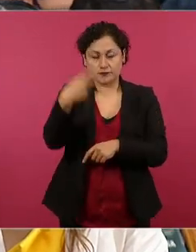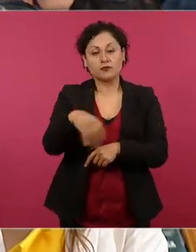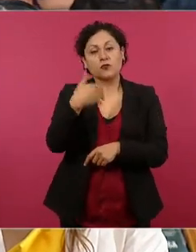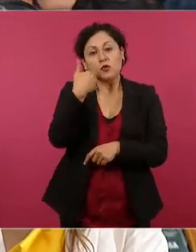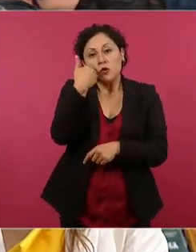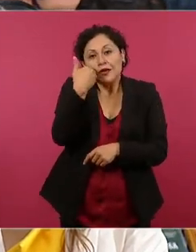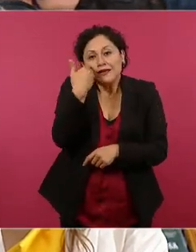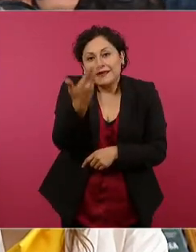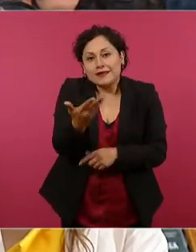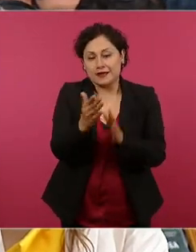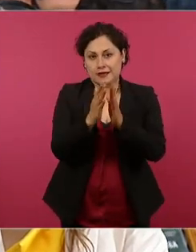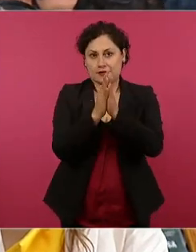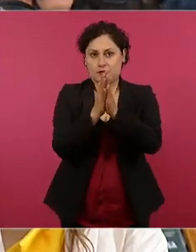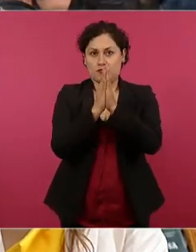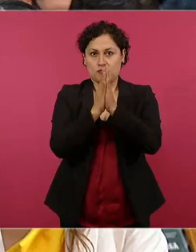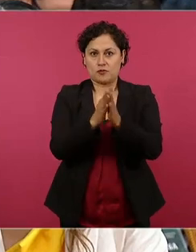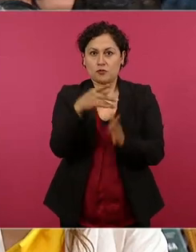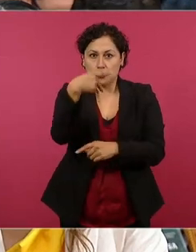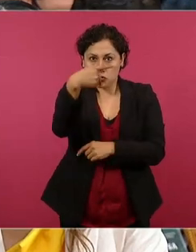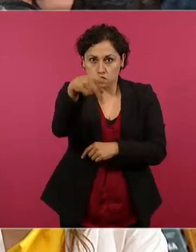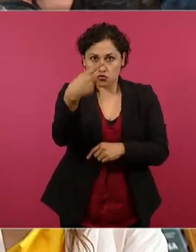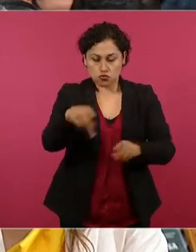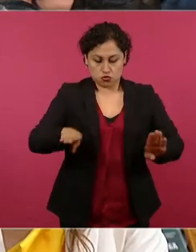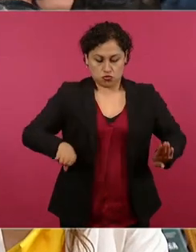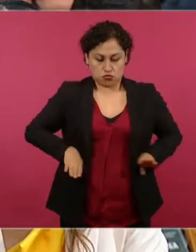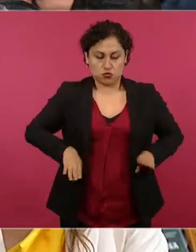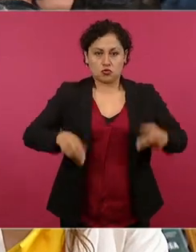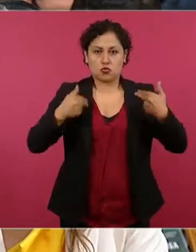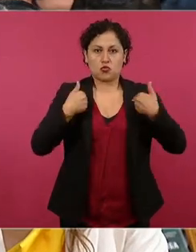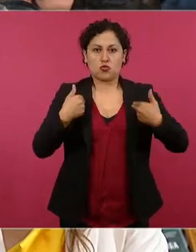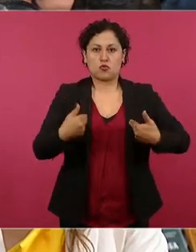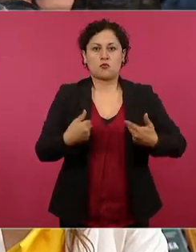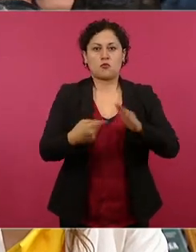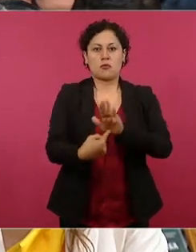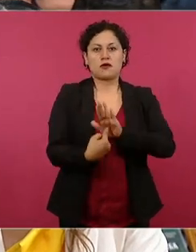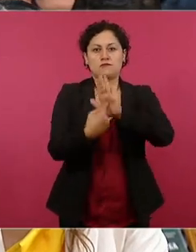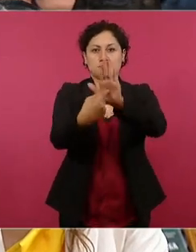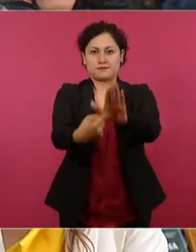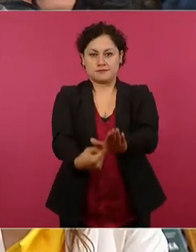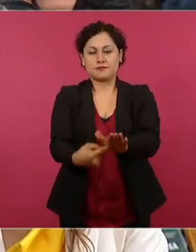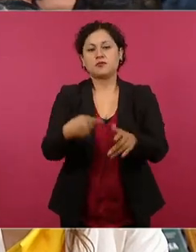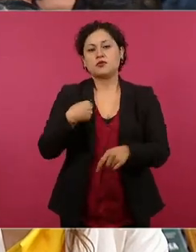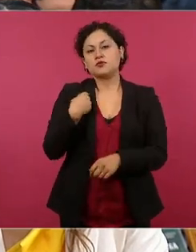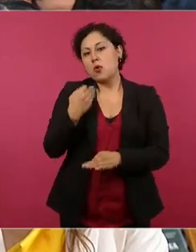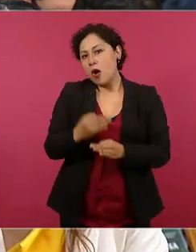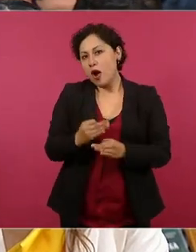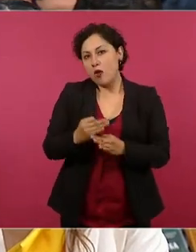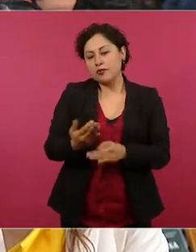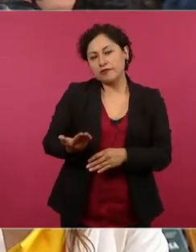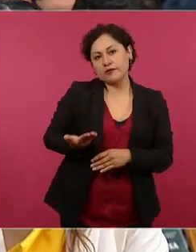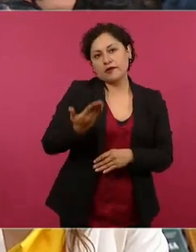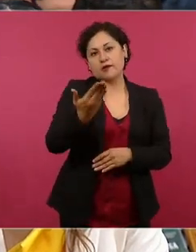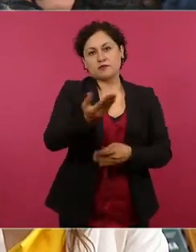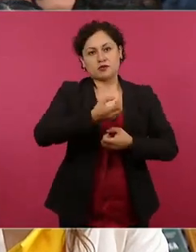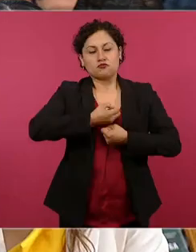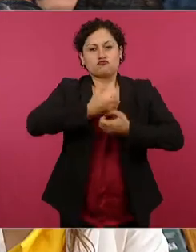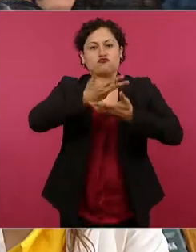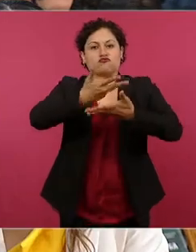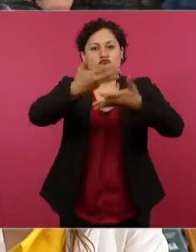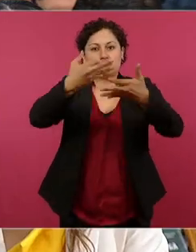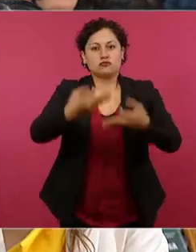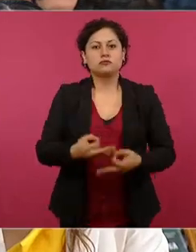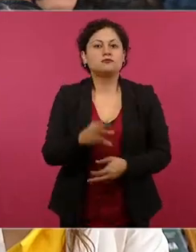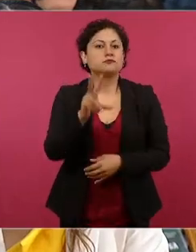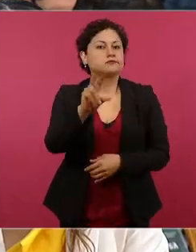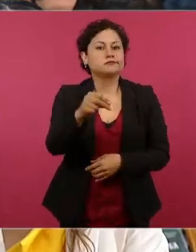escuchar el lado humano de usted. En esta ocasión no le pido, presidente, una declaración más, le pido un mensaje